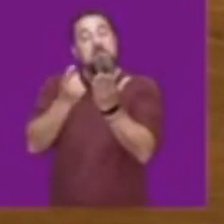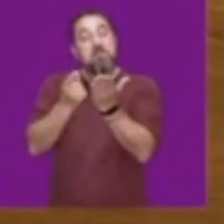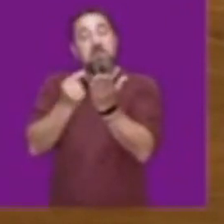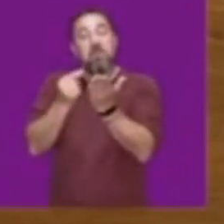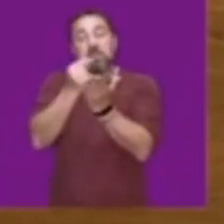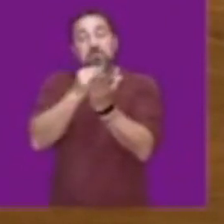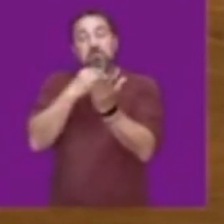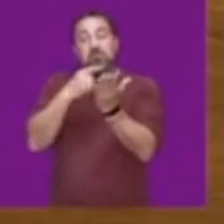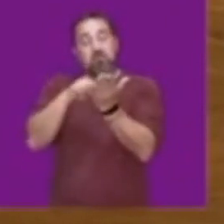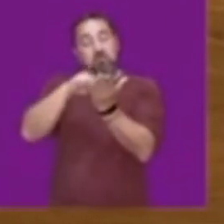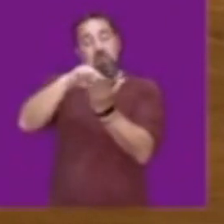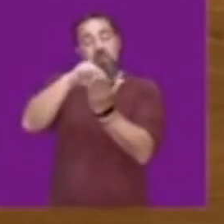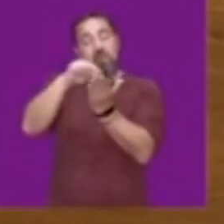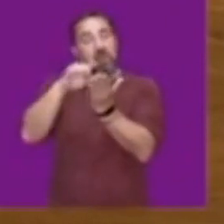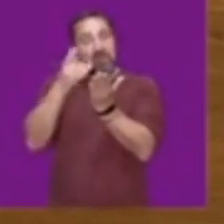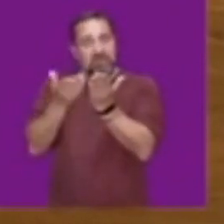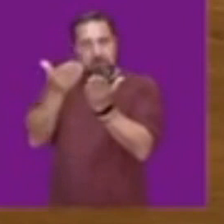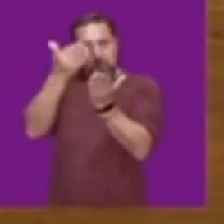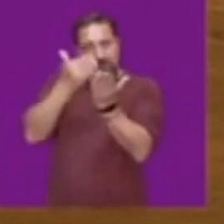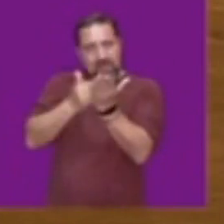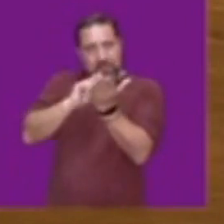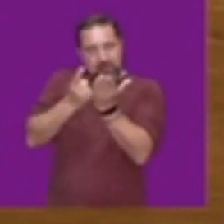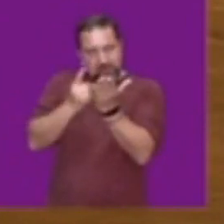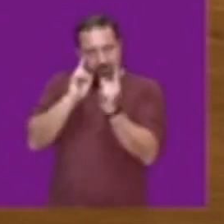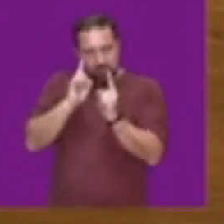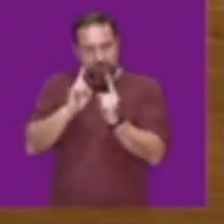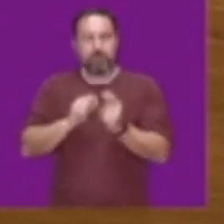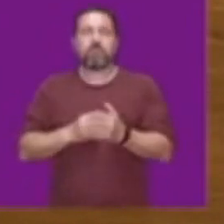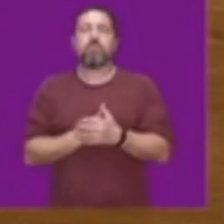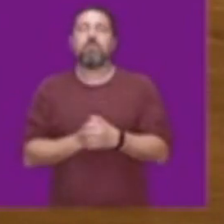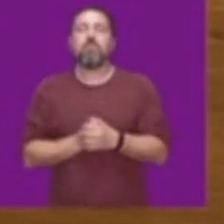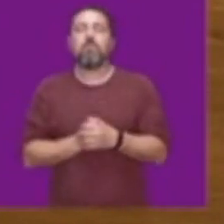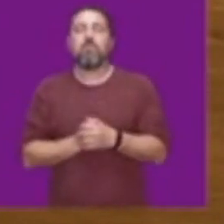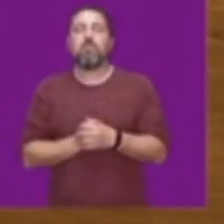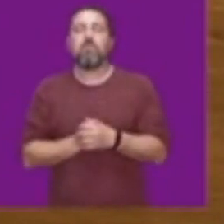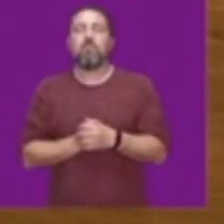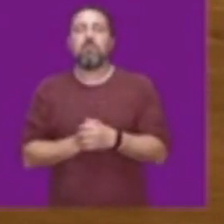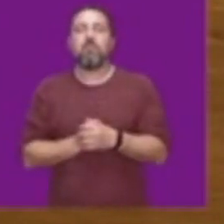Dibujo lo que está por delante, siempre delante.